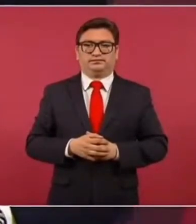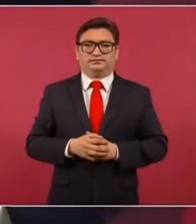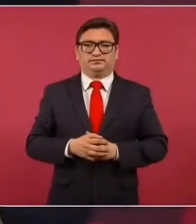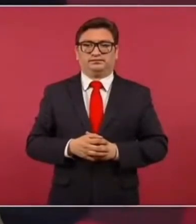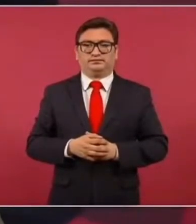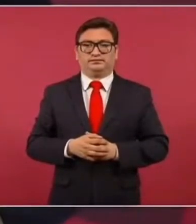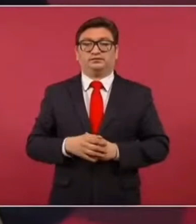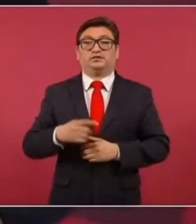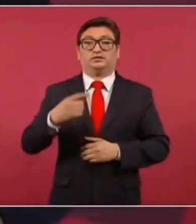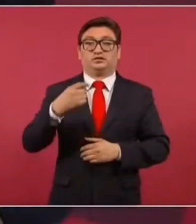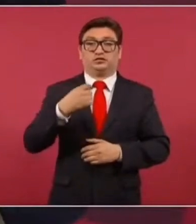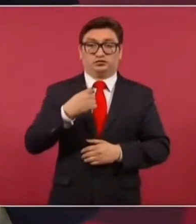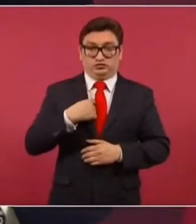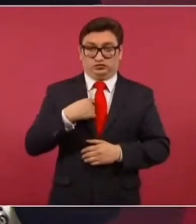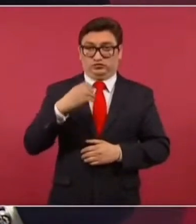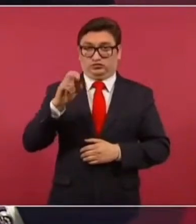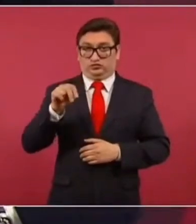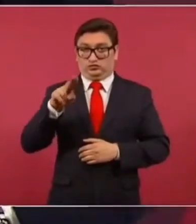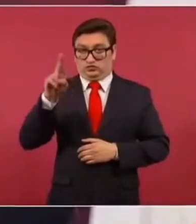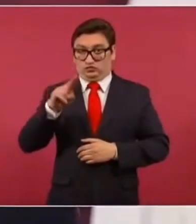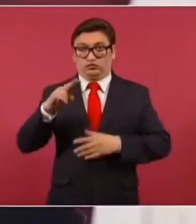Está mi discurso de la ONU,